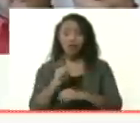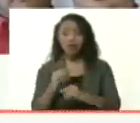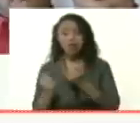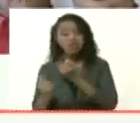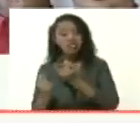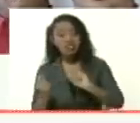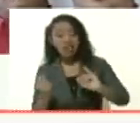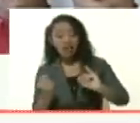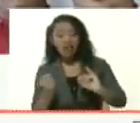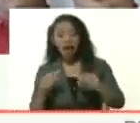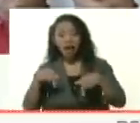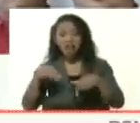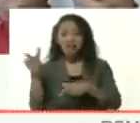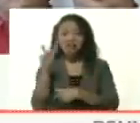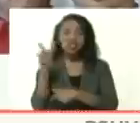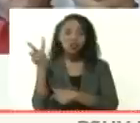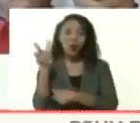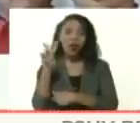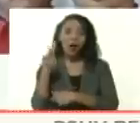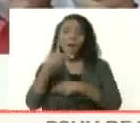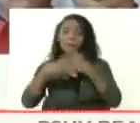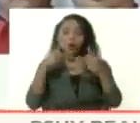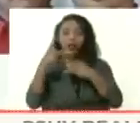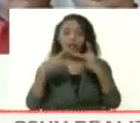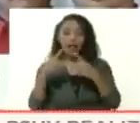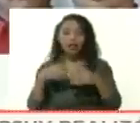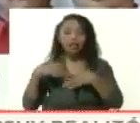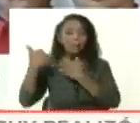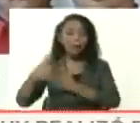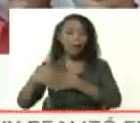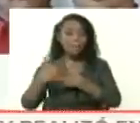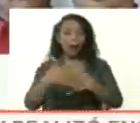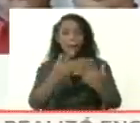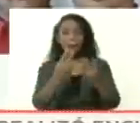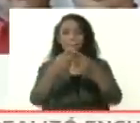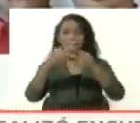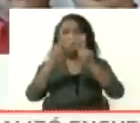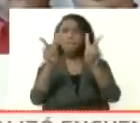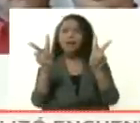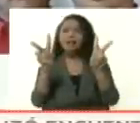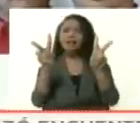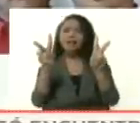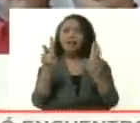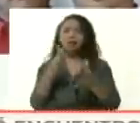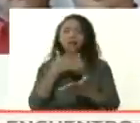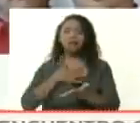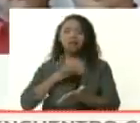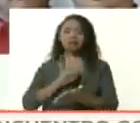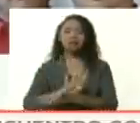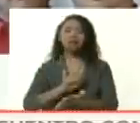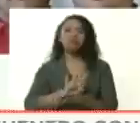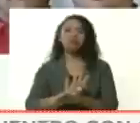Venezuela. Salimos a la calle, marchamos en paz, en tranquilidad.